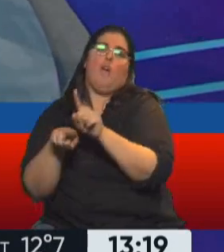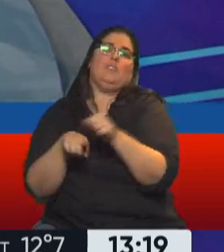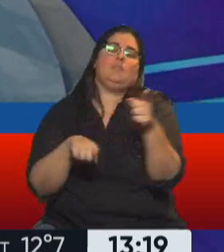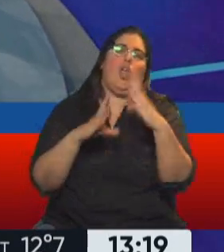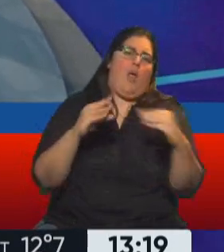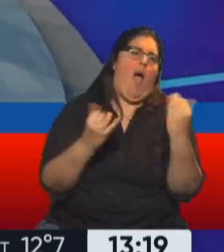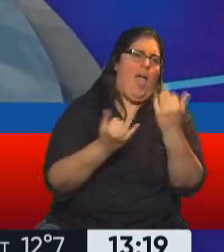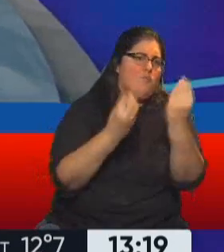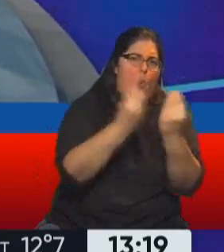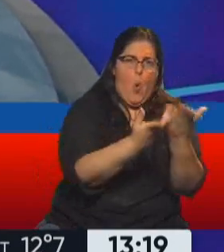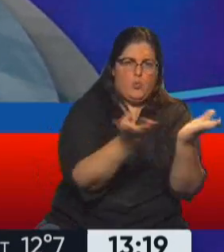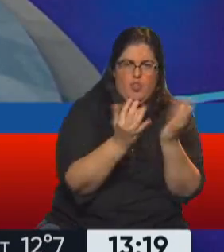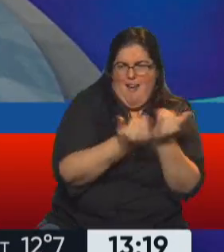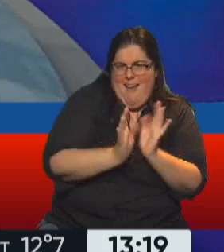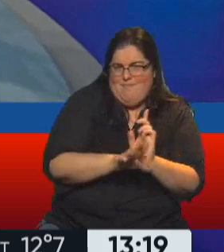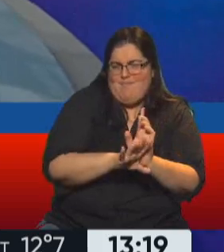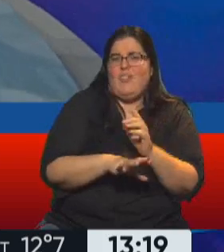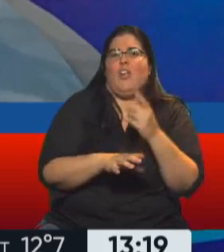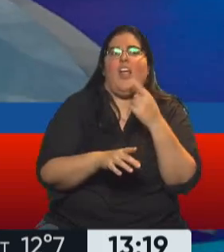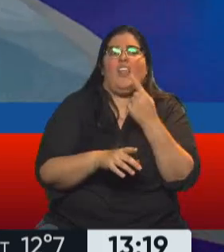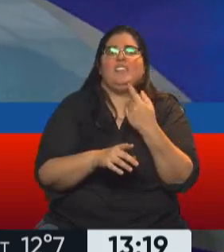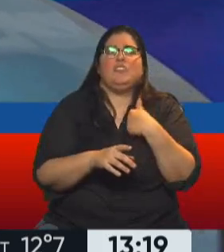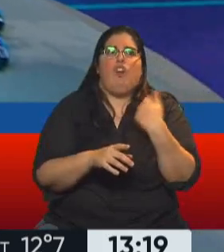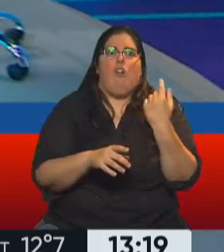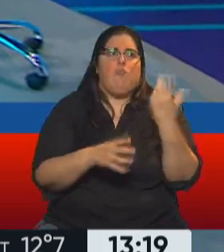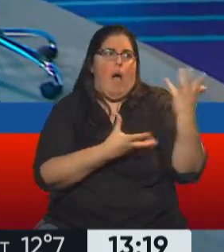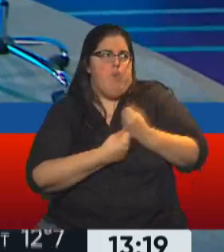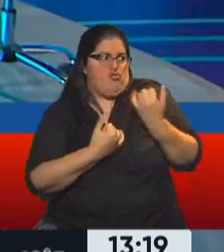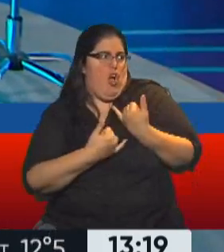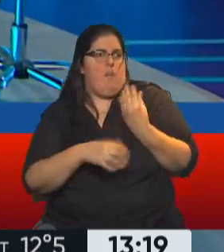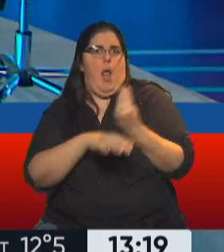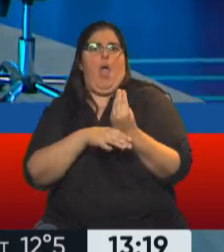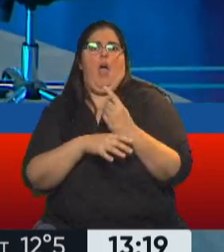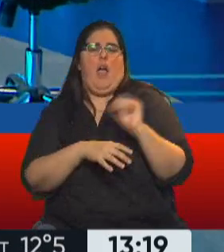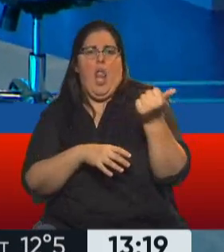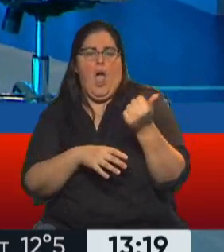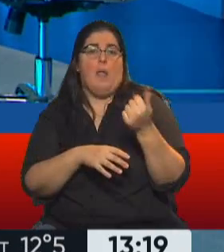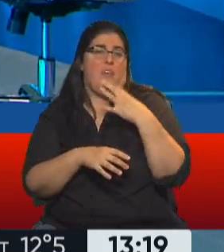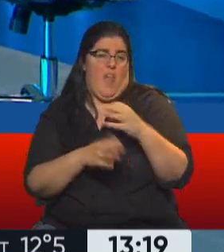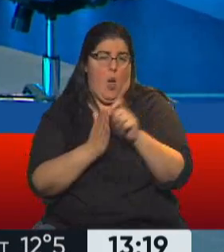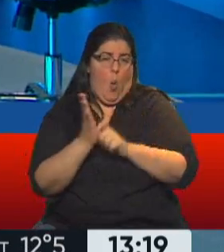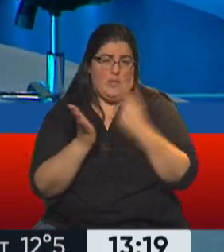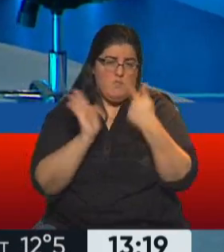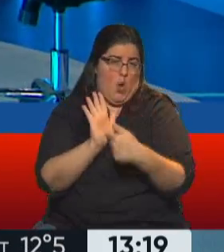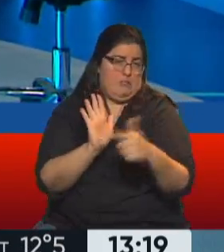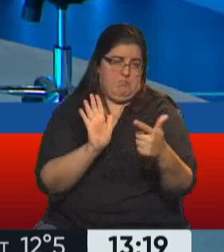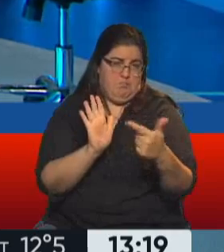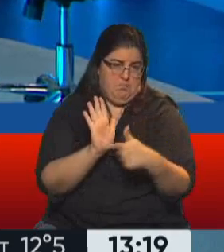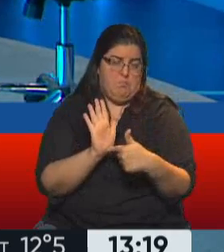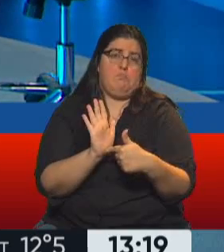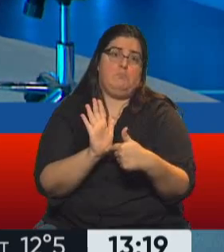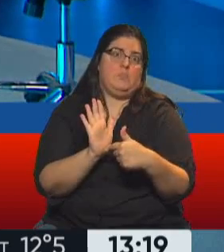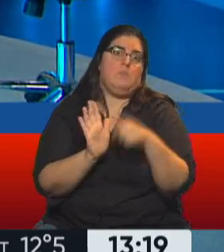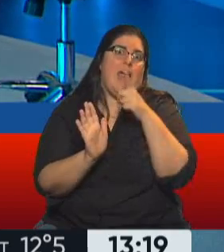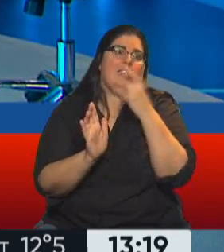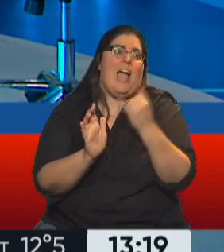tener apoyo importante como para ganar las elecciones, las encuestas de ellos mismos no lo demuestran, y por otro lado dicen que se está